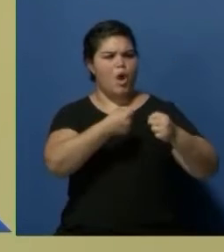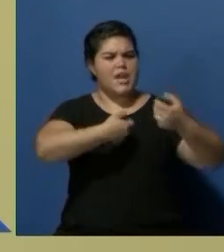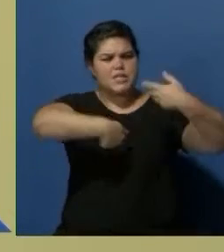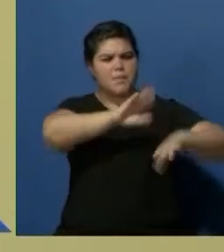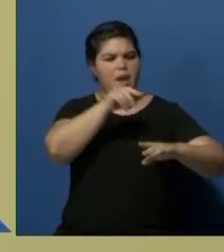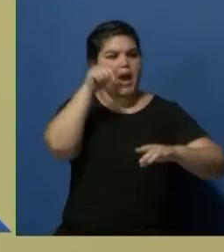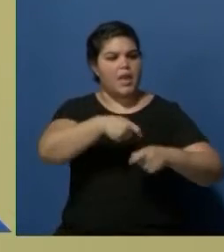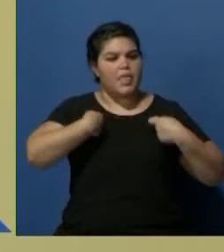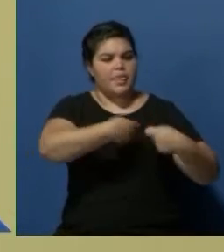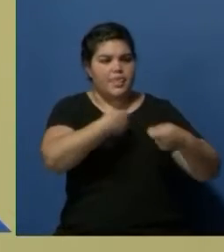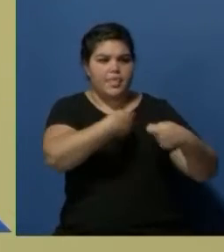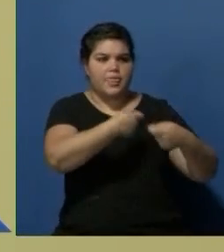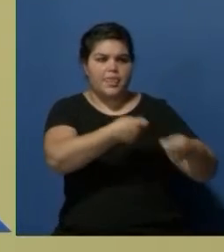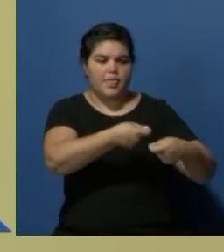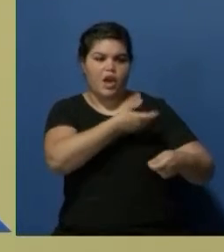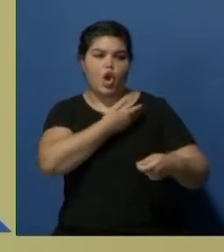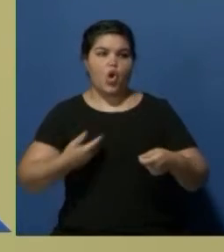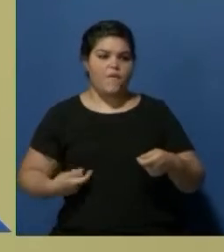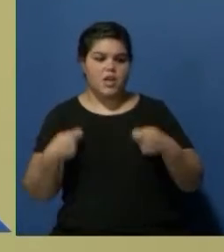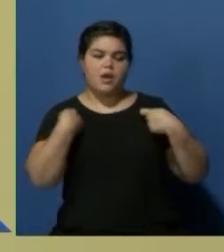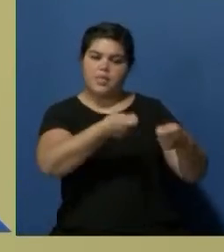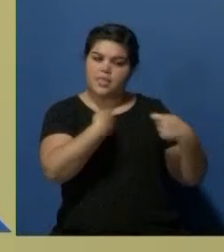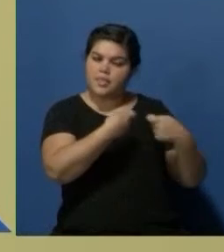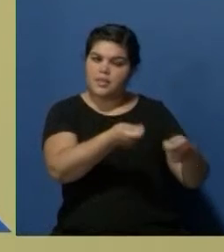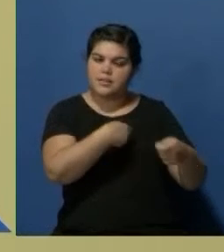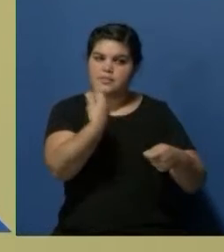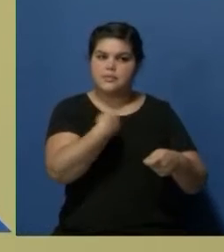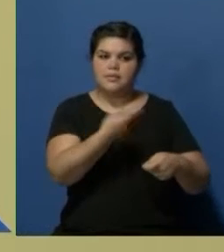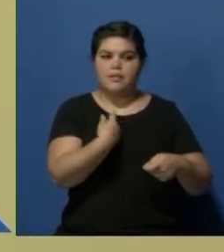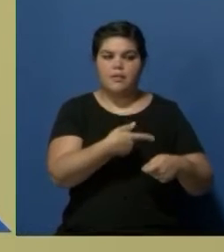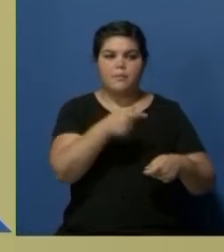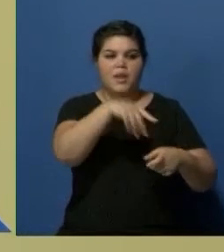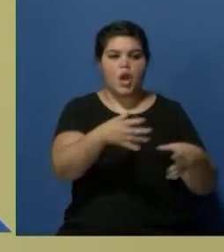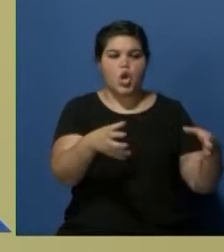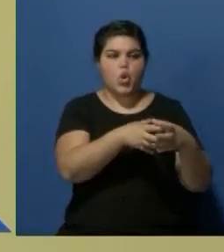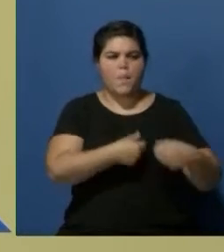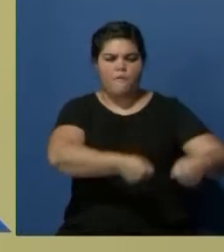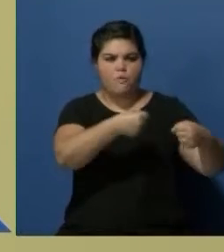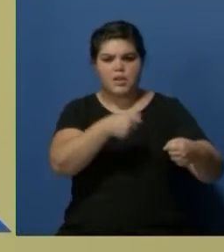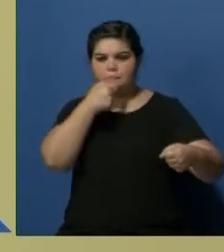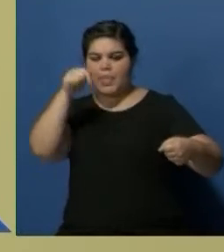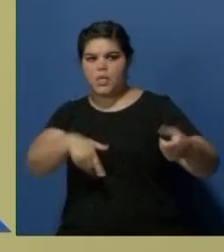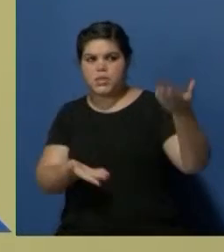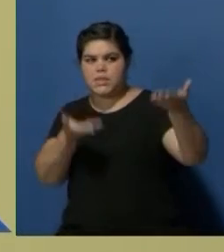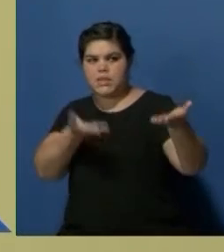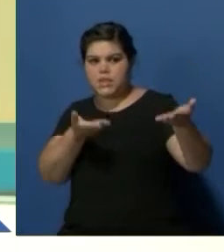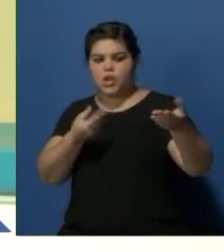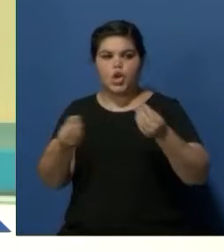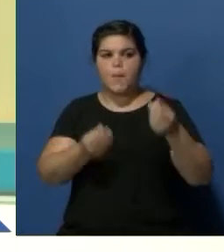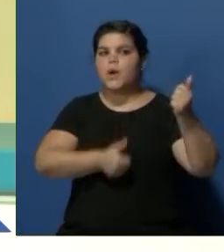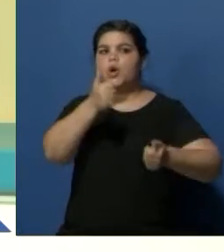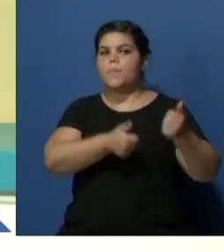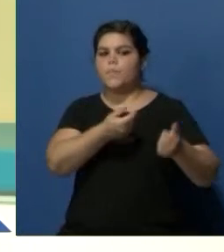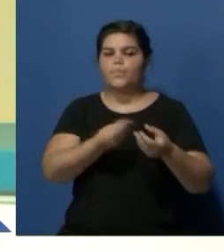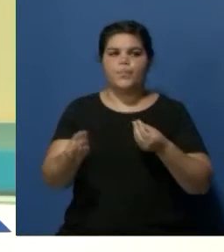mucha inversión desde el gobierno, que arman equipos grandísimos, y Mendoza. ¿Cómo se compite contra esto? Y la verdad